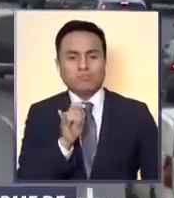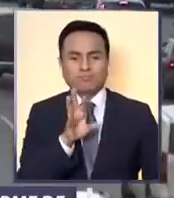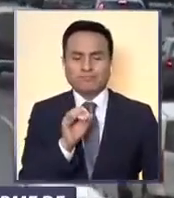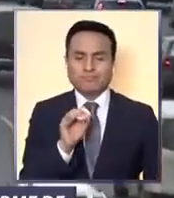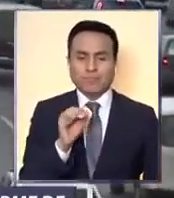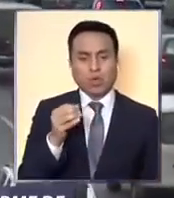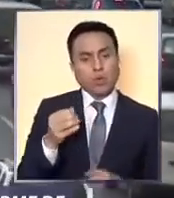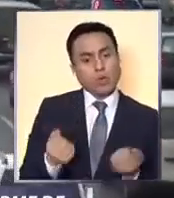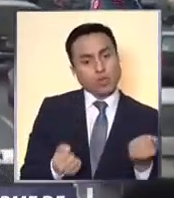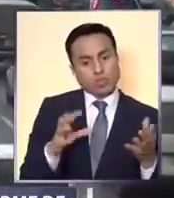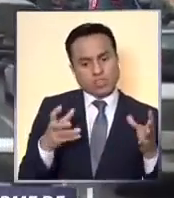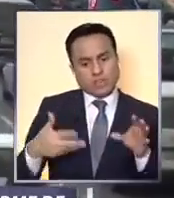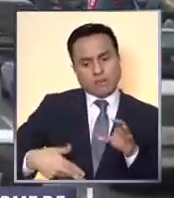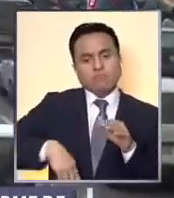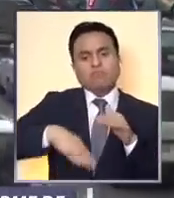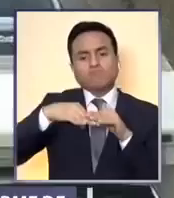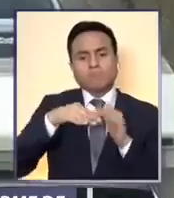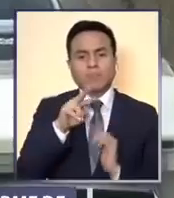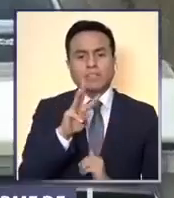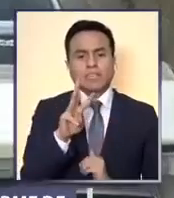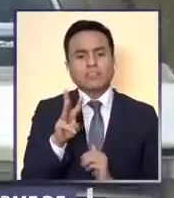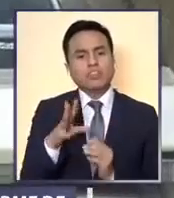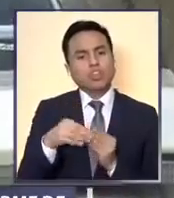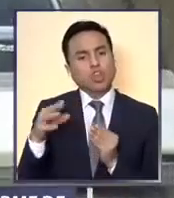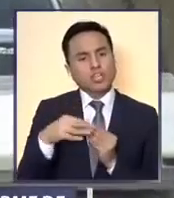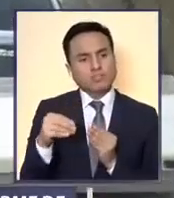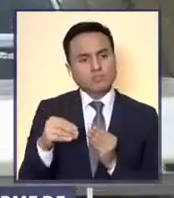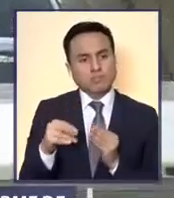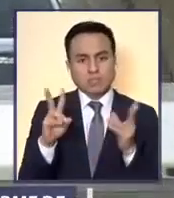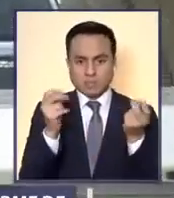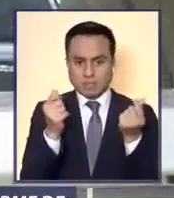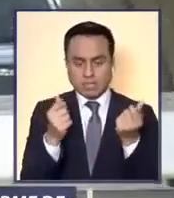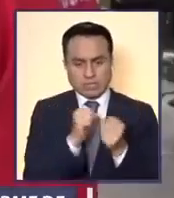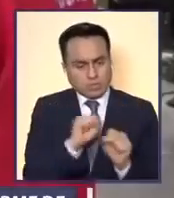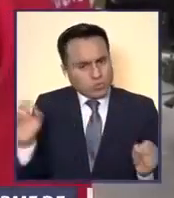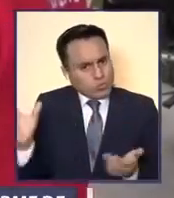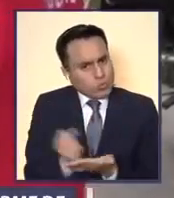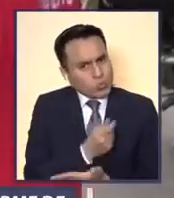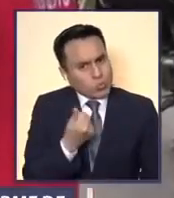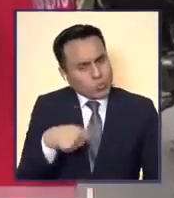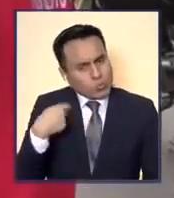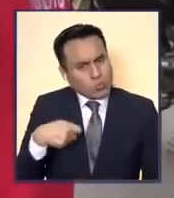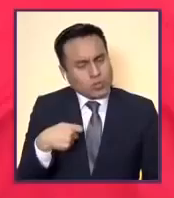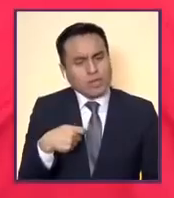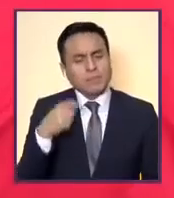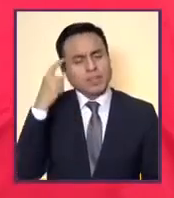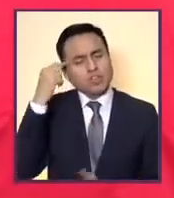vehículo compacto se llenaría con 23 dólares, una suma inalcanzable